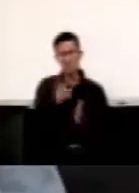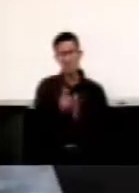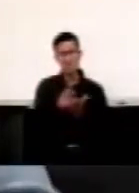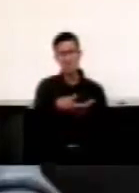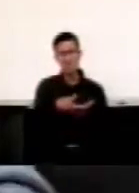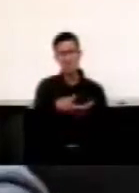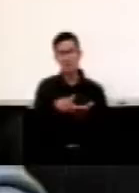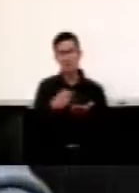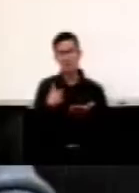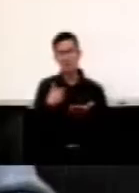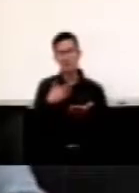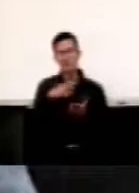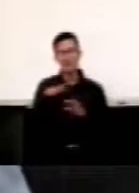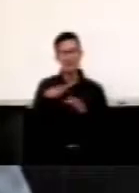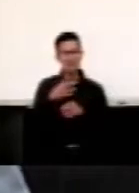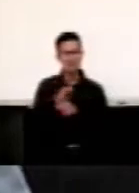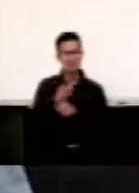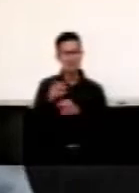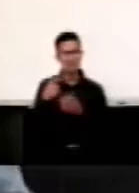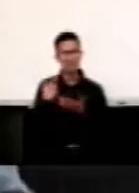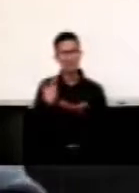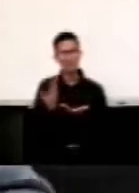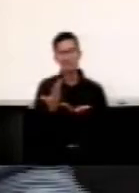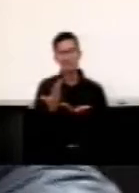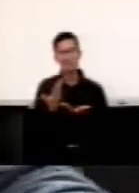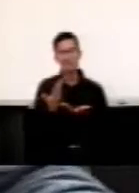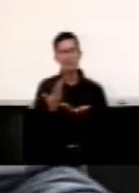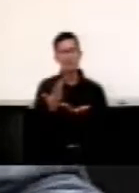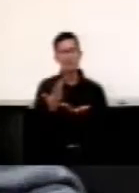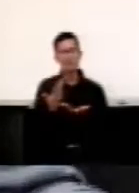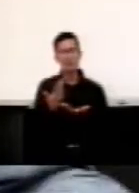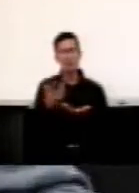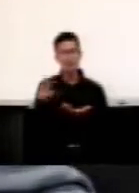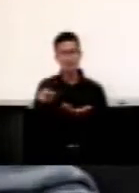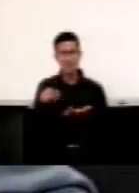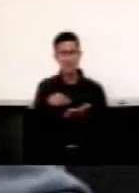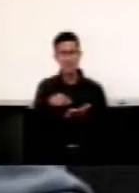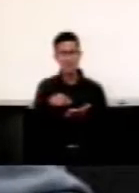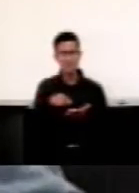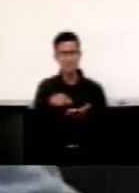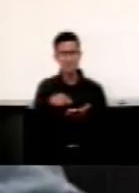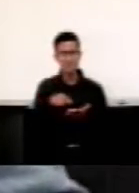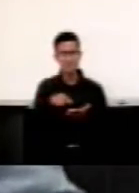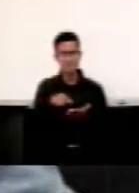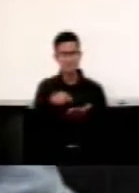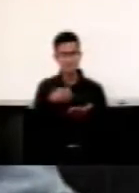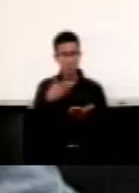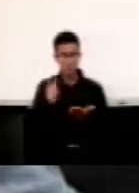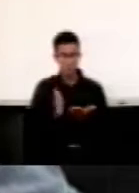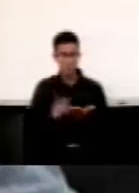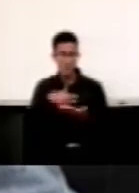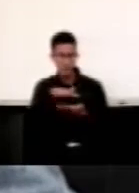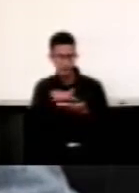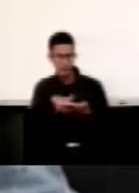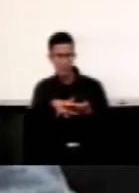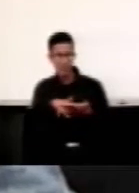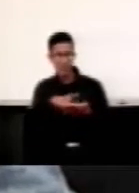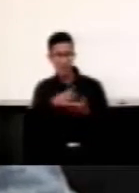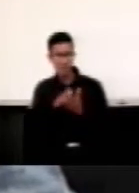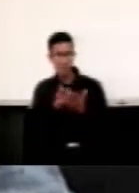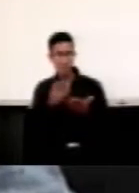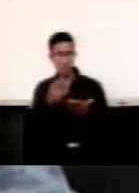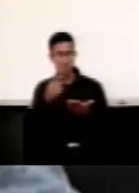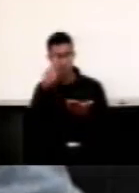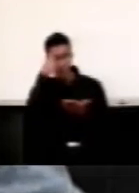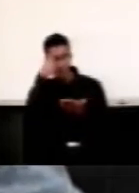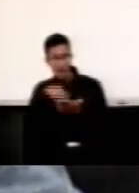sarcástico, ahora me voy a ahorrar el sarcasmo. Y la verdad, lo leí y la verdad creo que es un libro muy